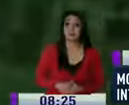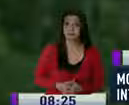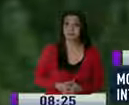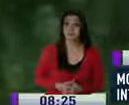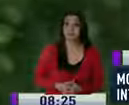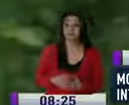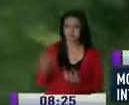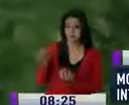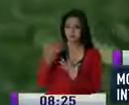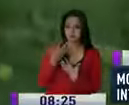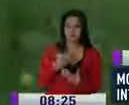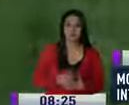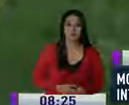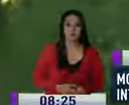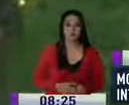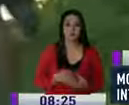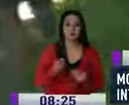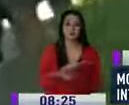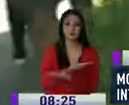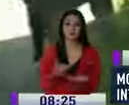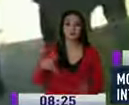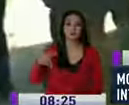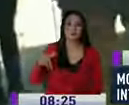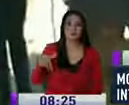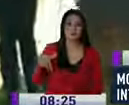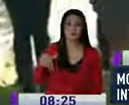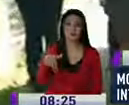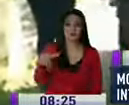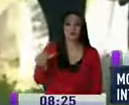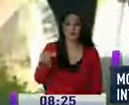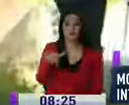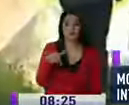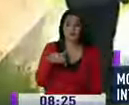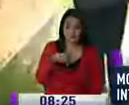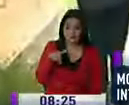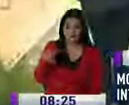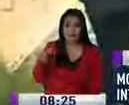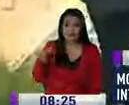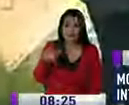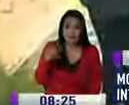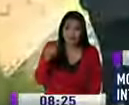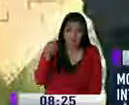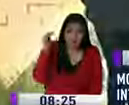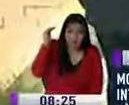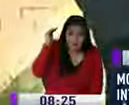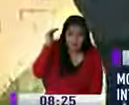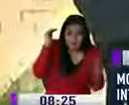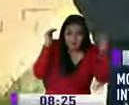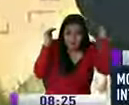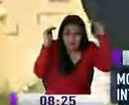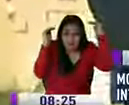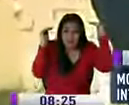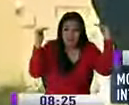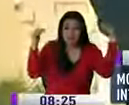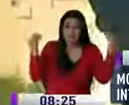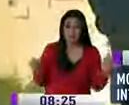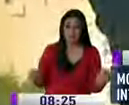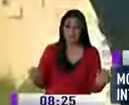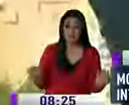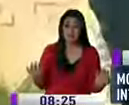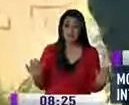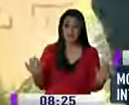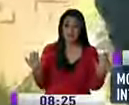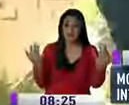que contarles a nuestros amigos televidentes que estamos caminando por este pasaje y tenemos que caminar agachados por la maleza que pues está